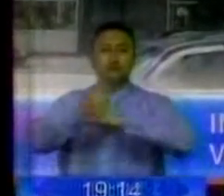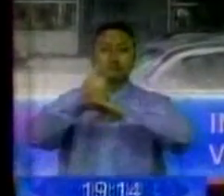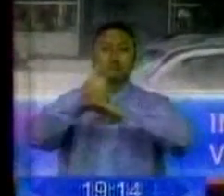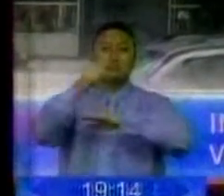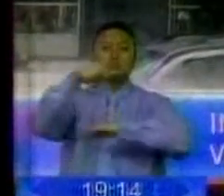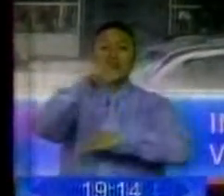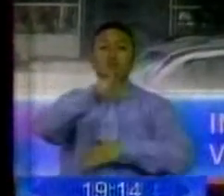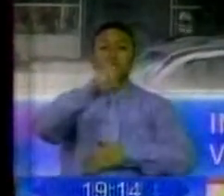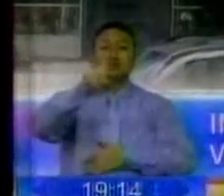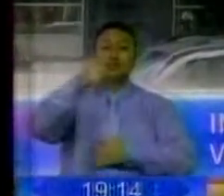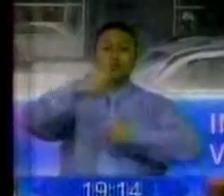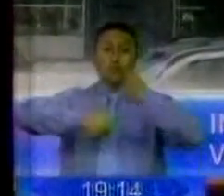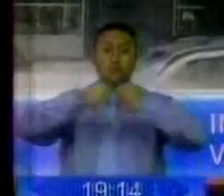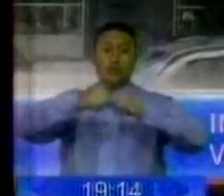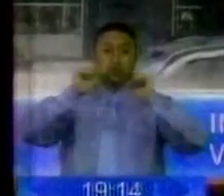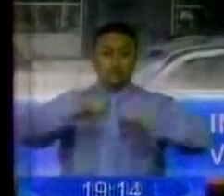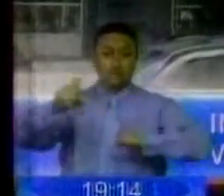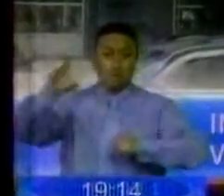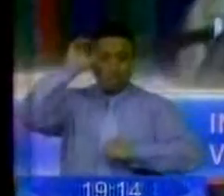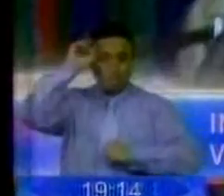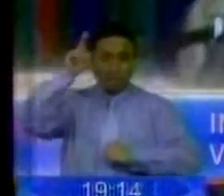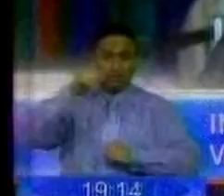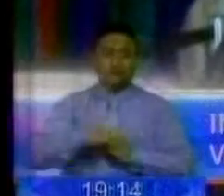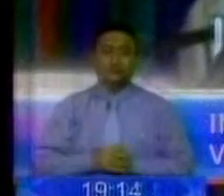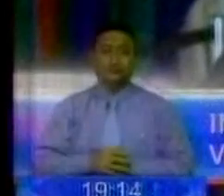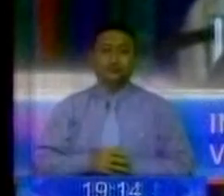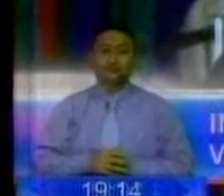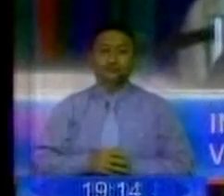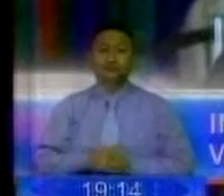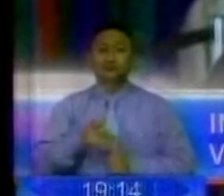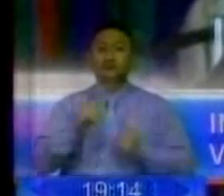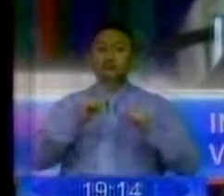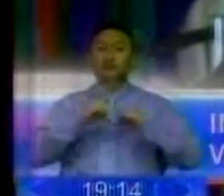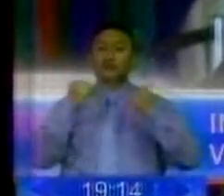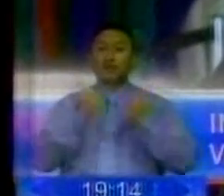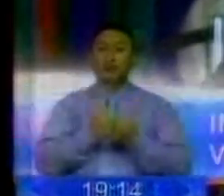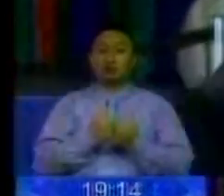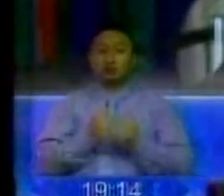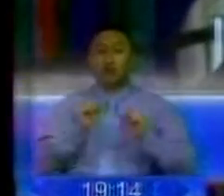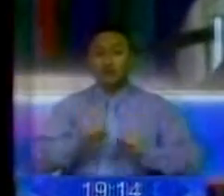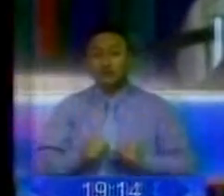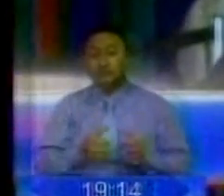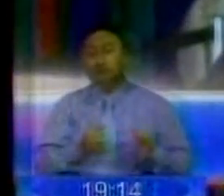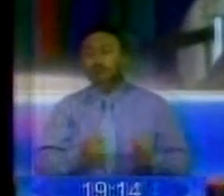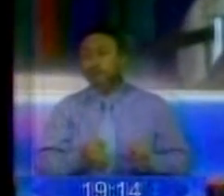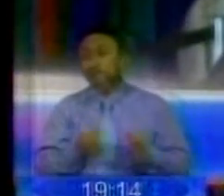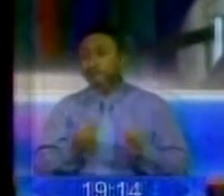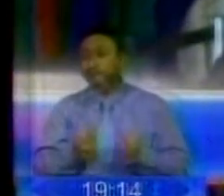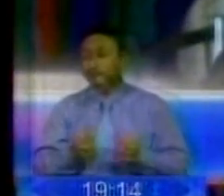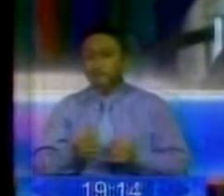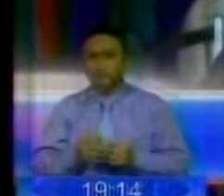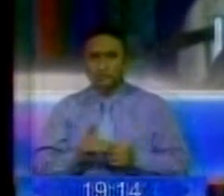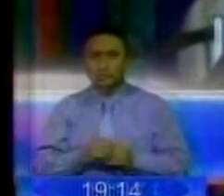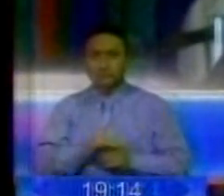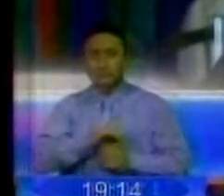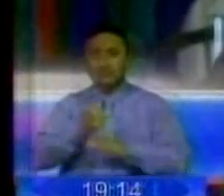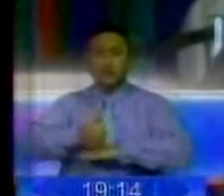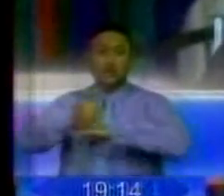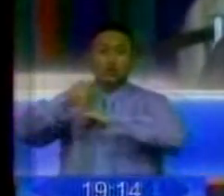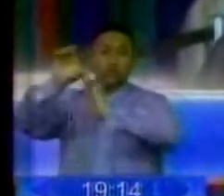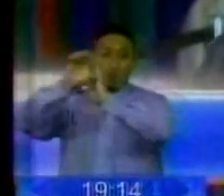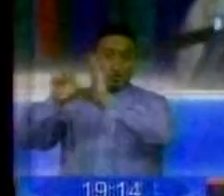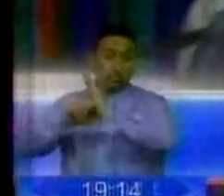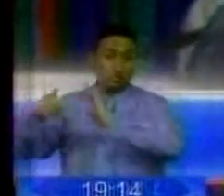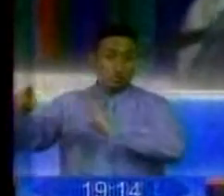este 31 de mayo para pronunciarse. Si es que la Asamblea no actúa rápidamente, la Corte Constitucional puede